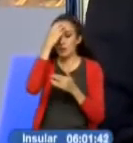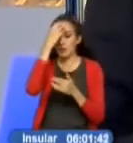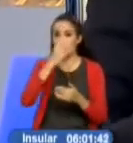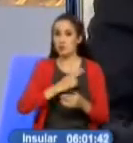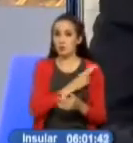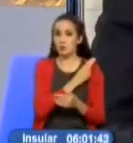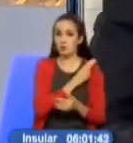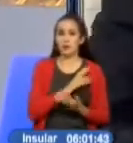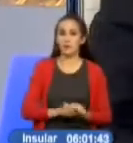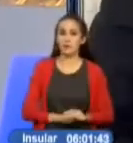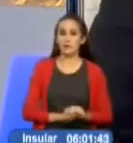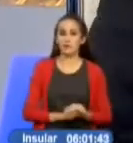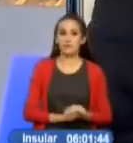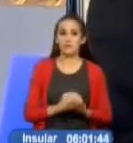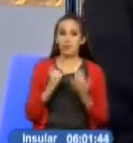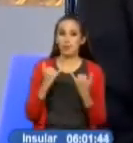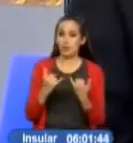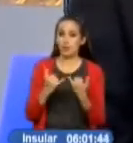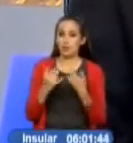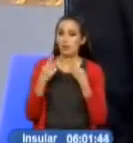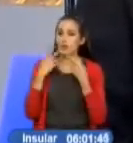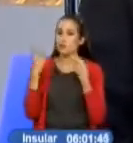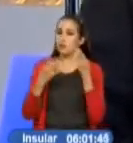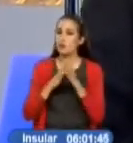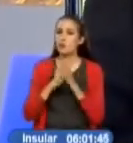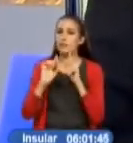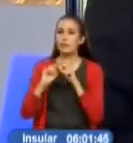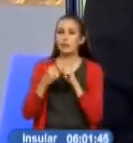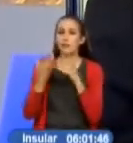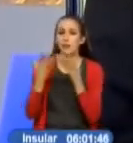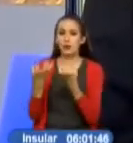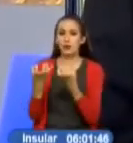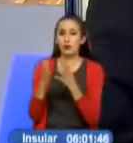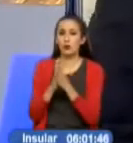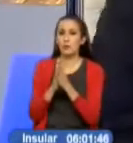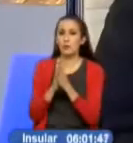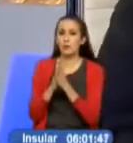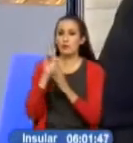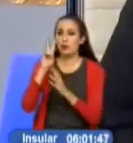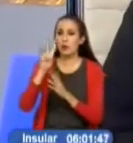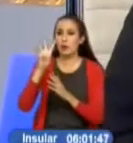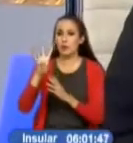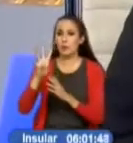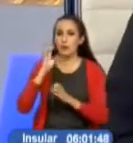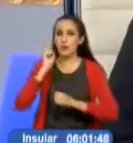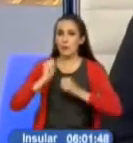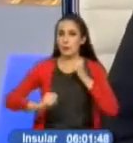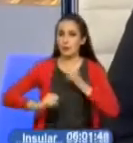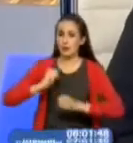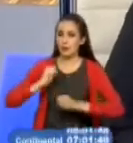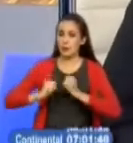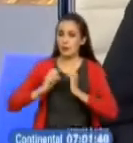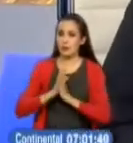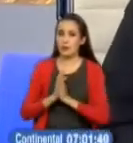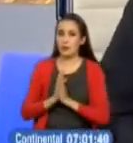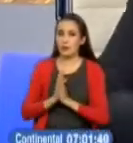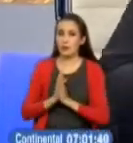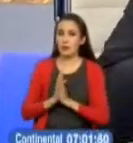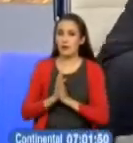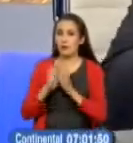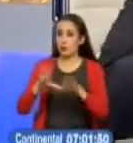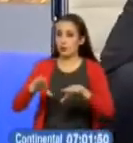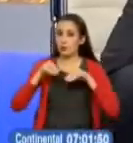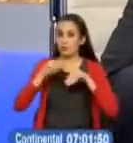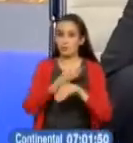y hay una oferta académica, pero quiero comenzar por algo. Entre el 24 de mayo, que fue la posesión del nuevo gobierno, y